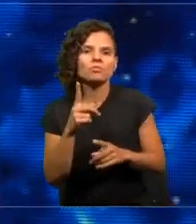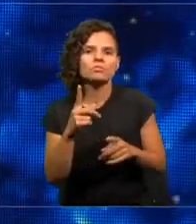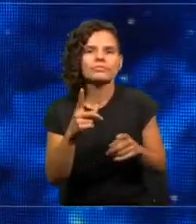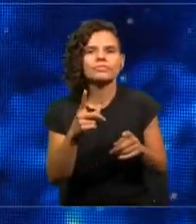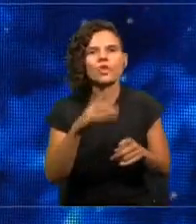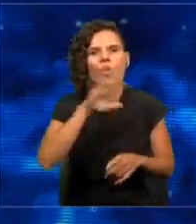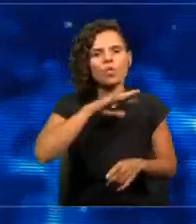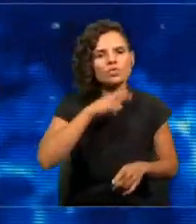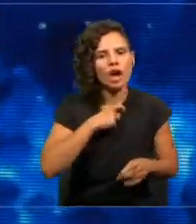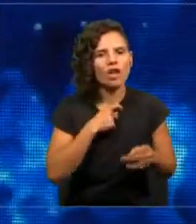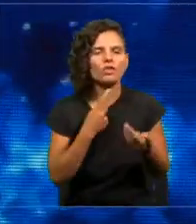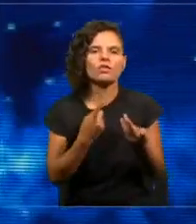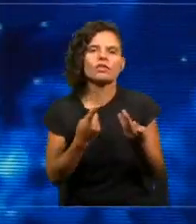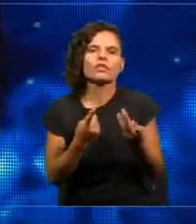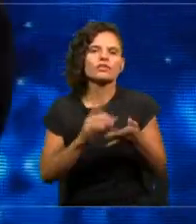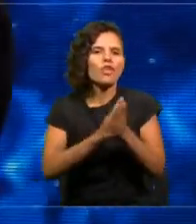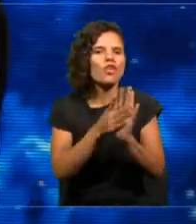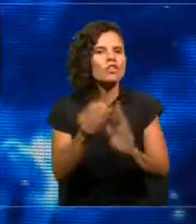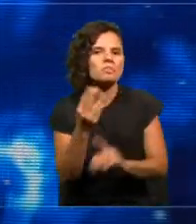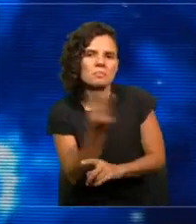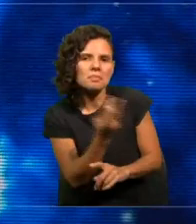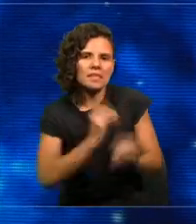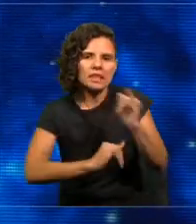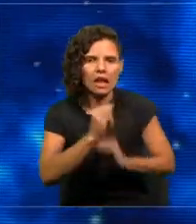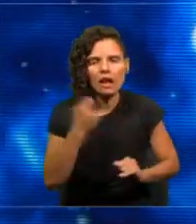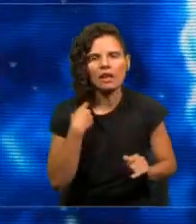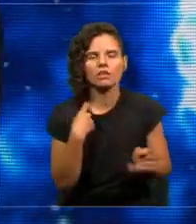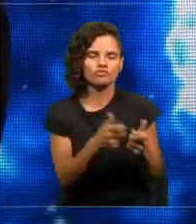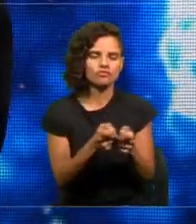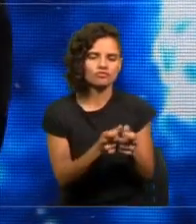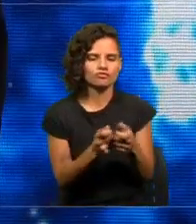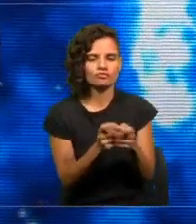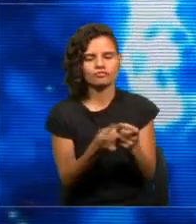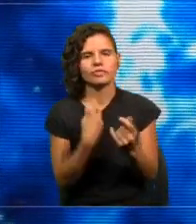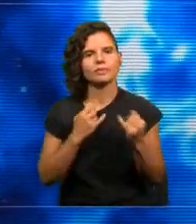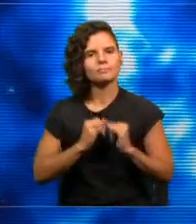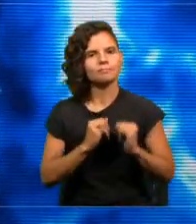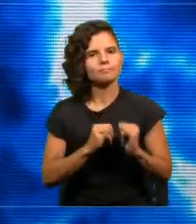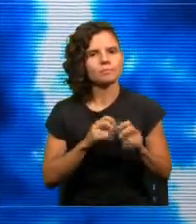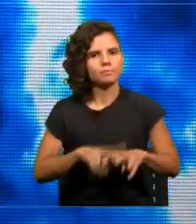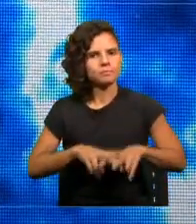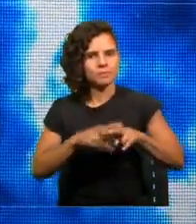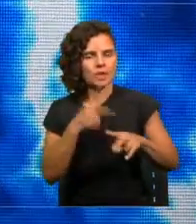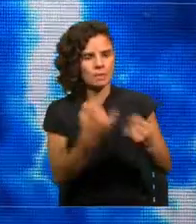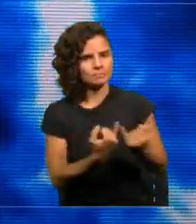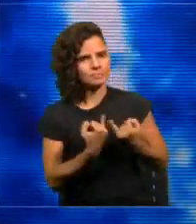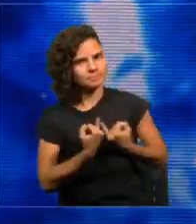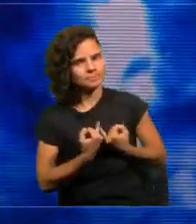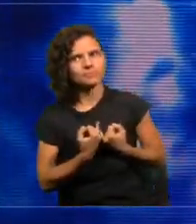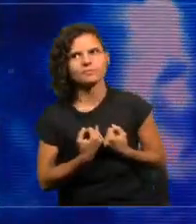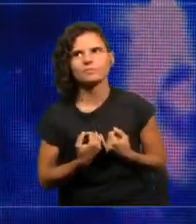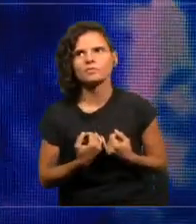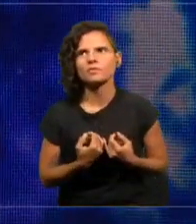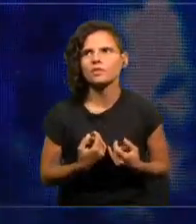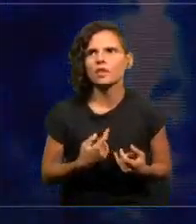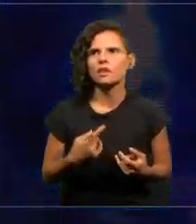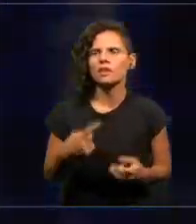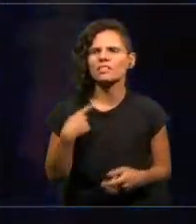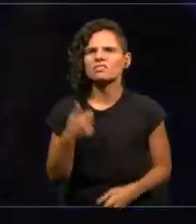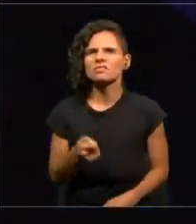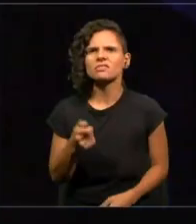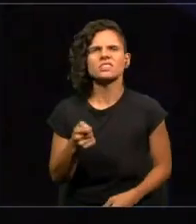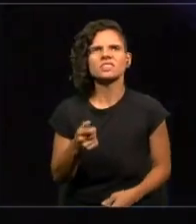cierto y en ese sentido no me pesca esto